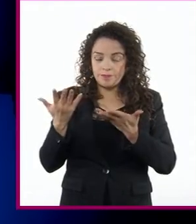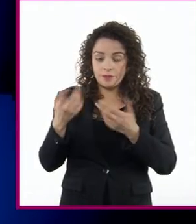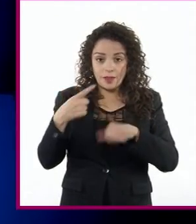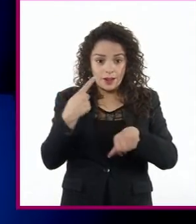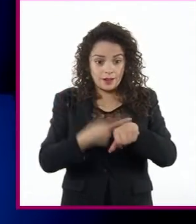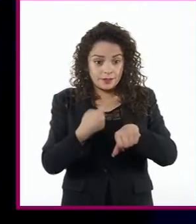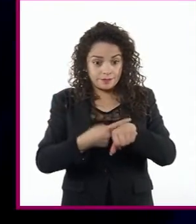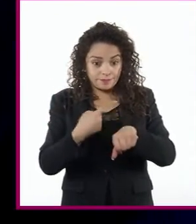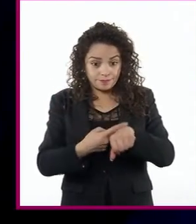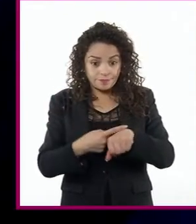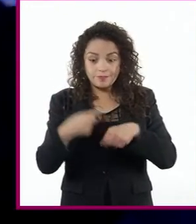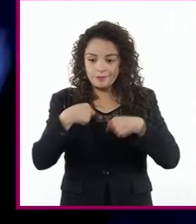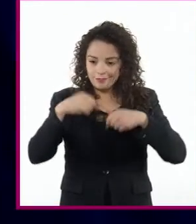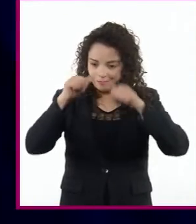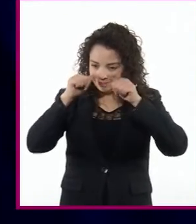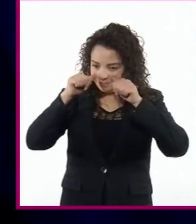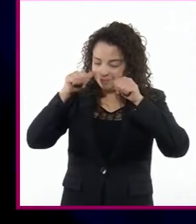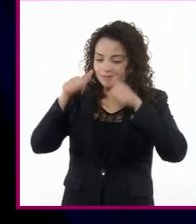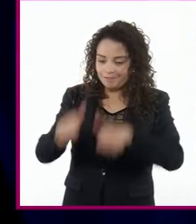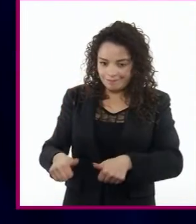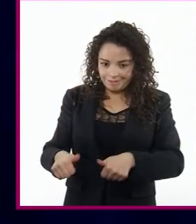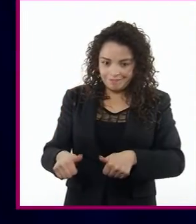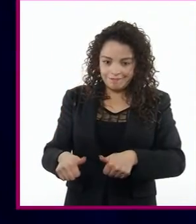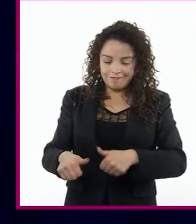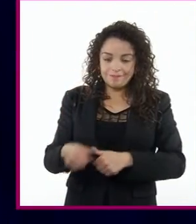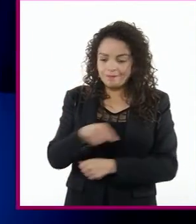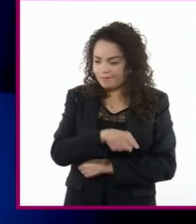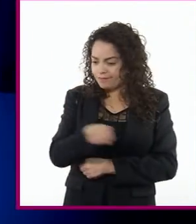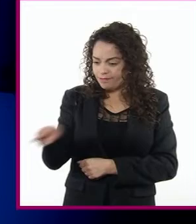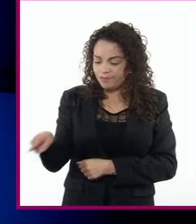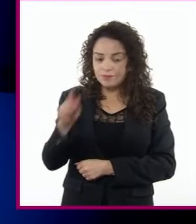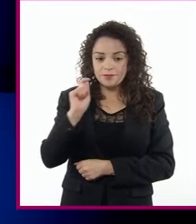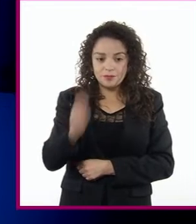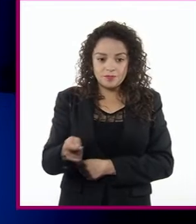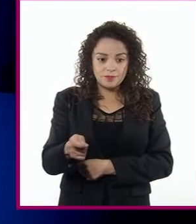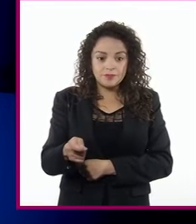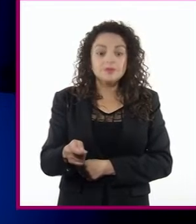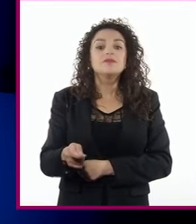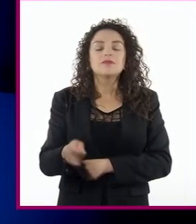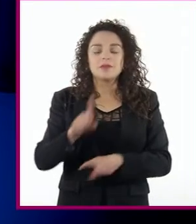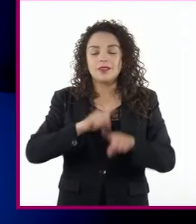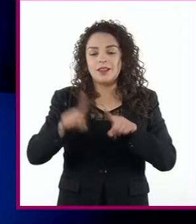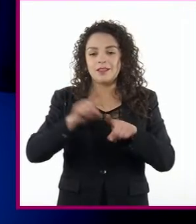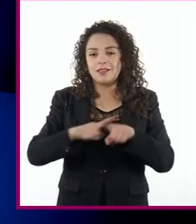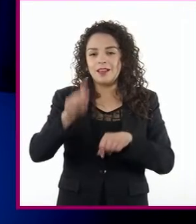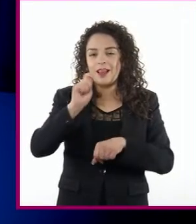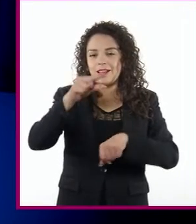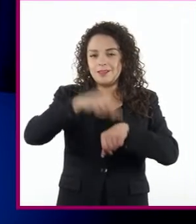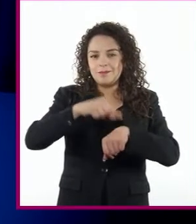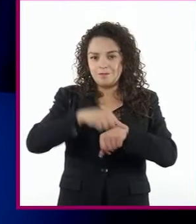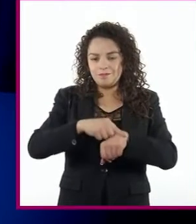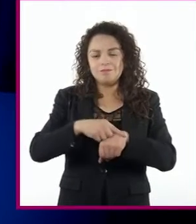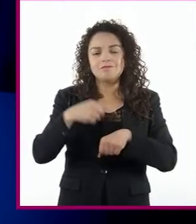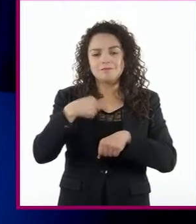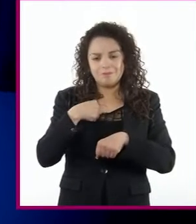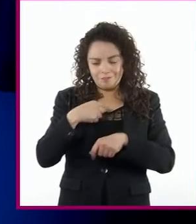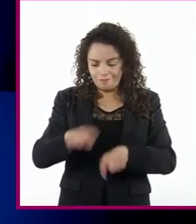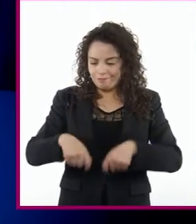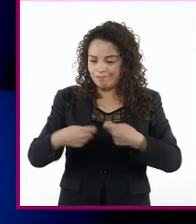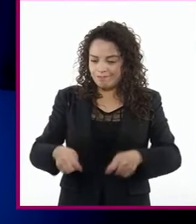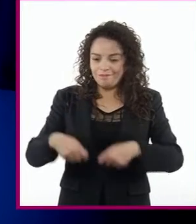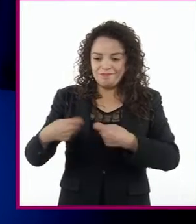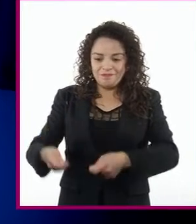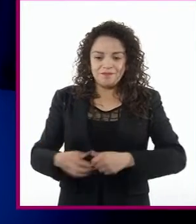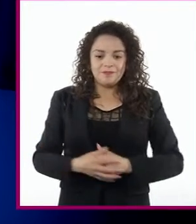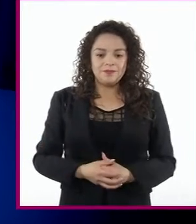de ocupar mi atención y de emplear en ellos los grandes secretos de la medicina.